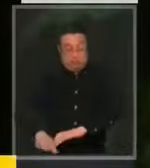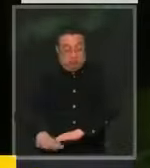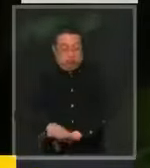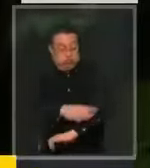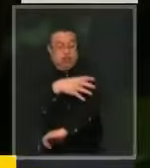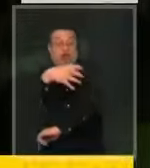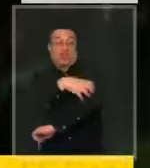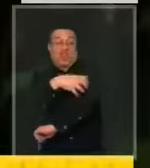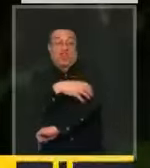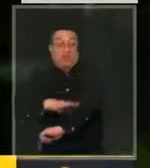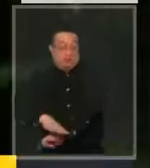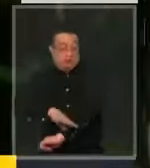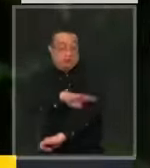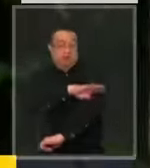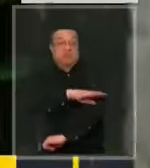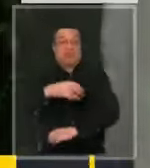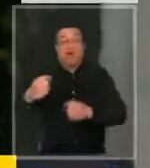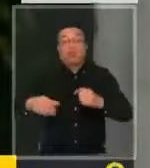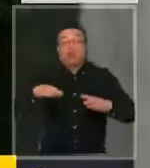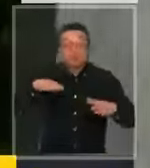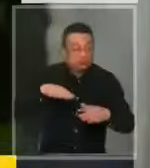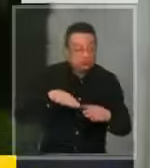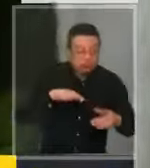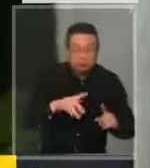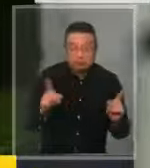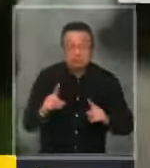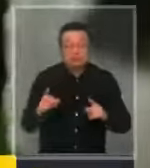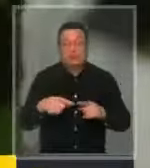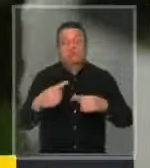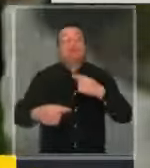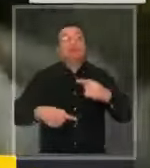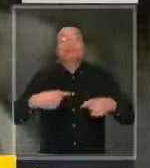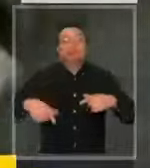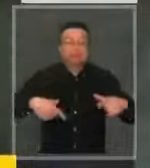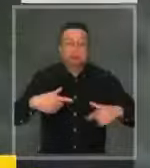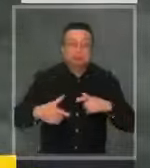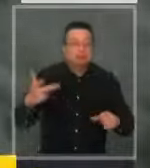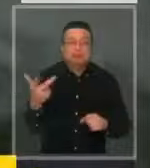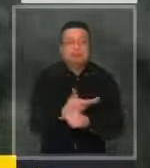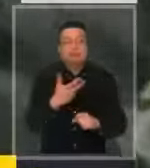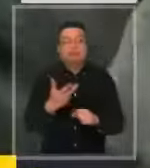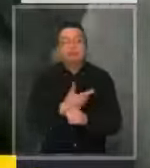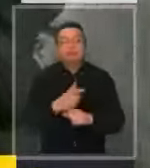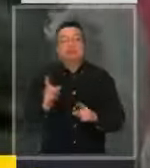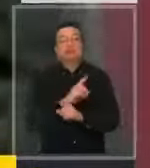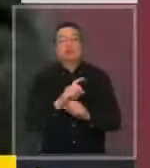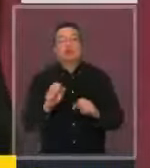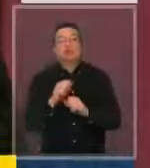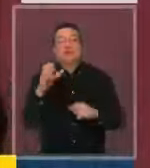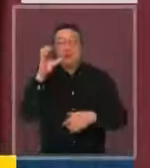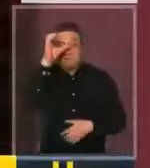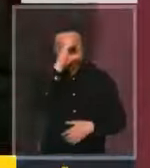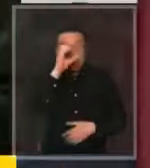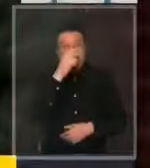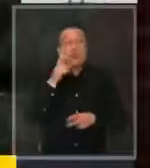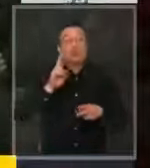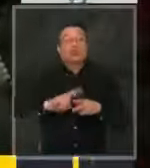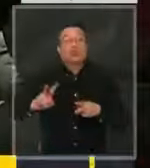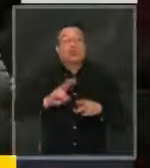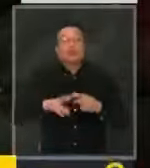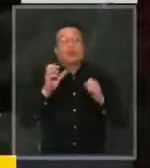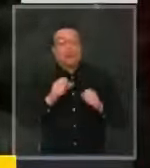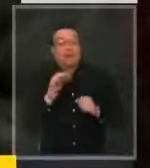No, ni siquiera los vehículos pueden pasar porque algunos que quedan a mitad de cuadras y se ocurre el desperfecto, entonces hay que buscarle alguna solución para poder